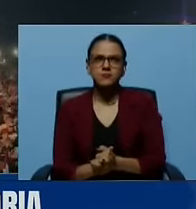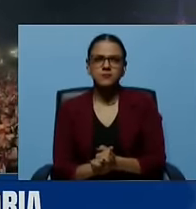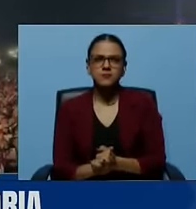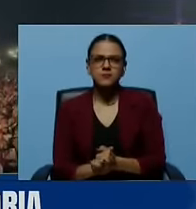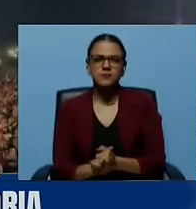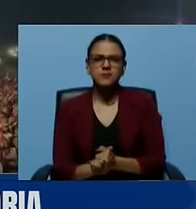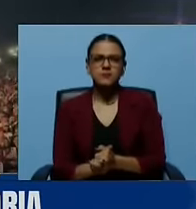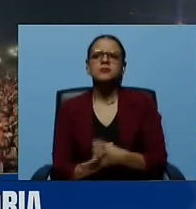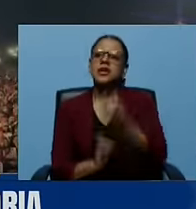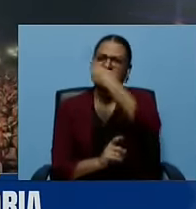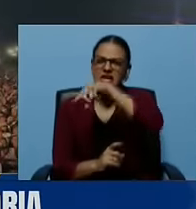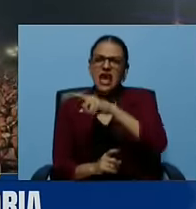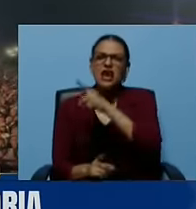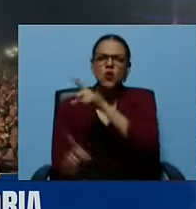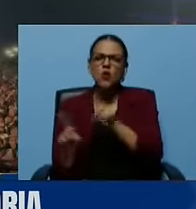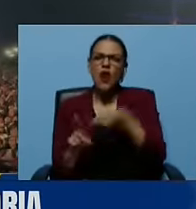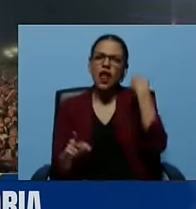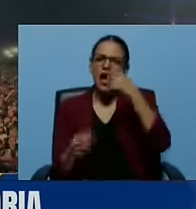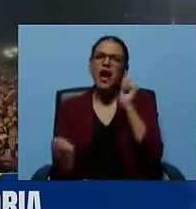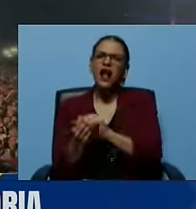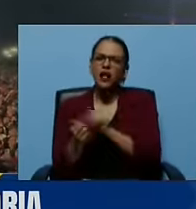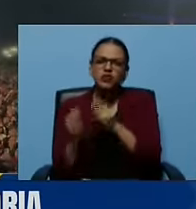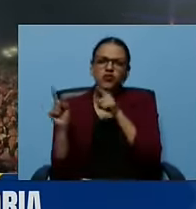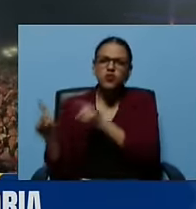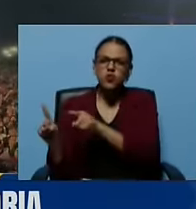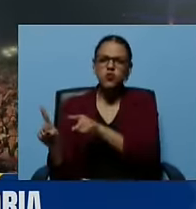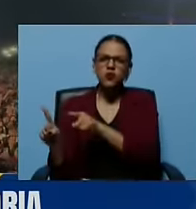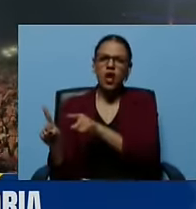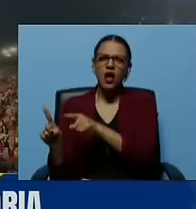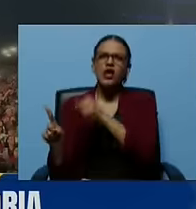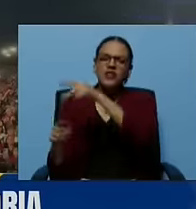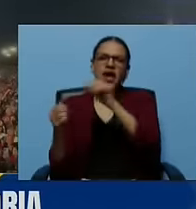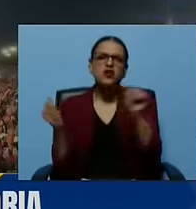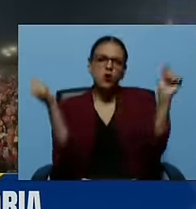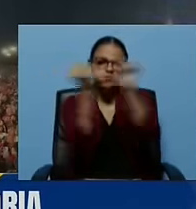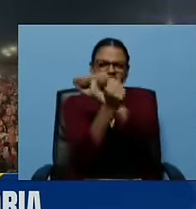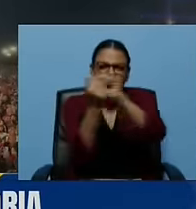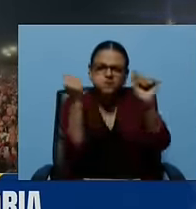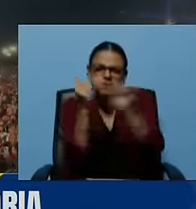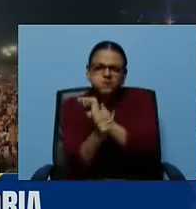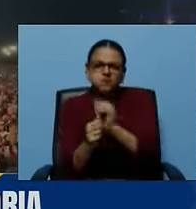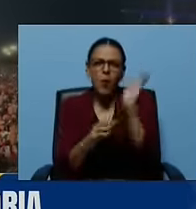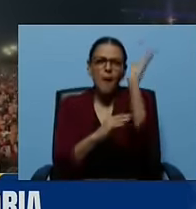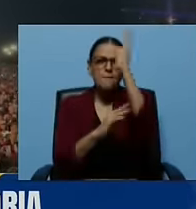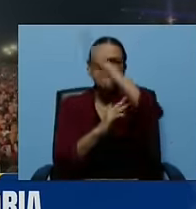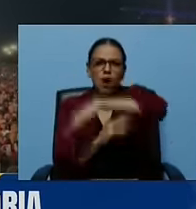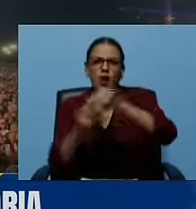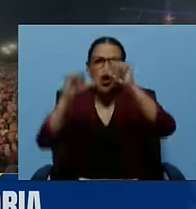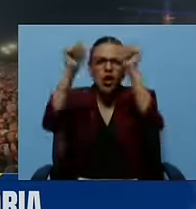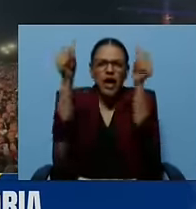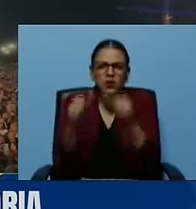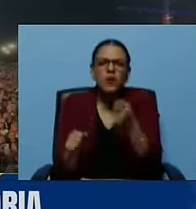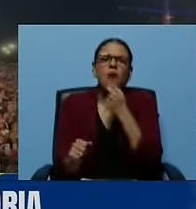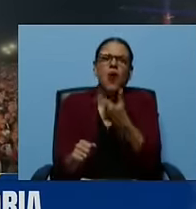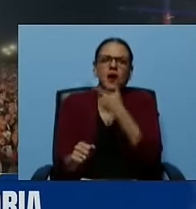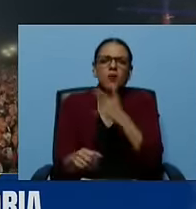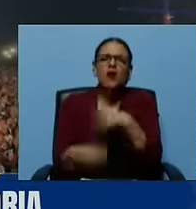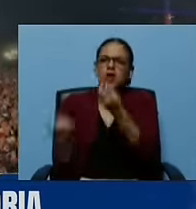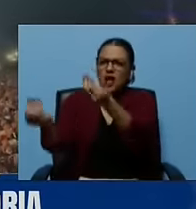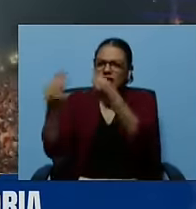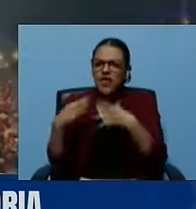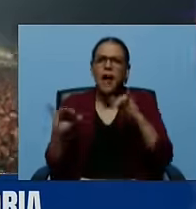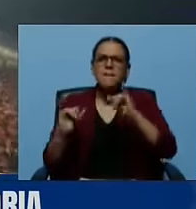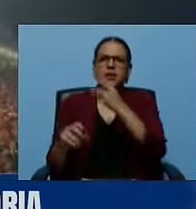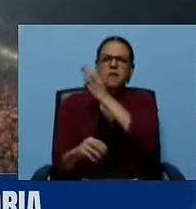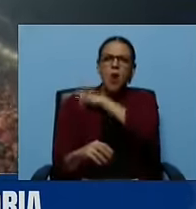Y tuvieron la osadía de derribar una estatua hermosa que nos dejó el general